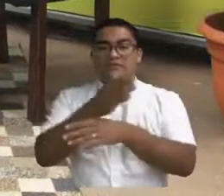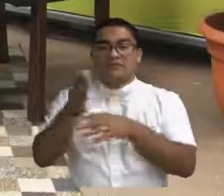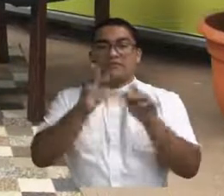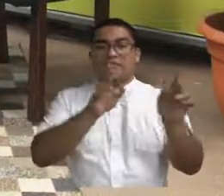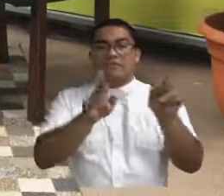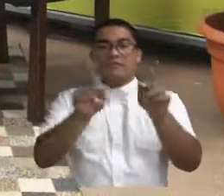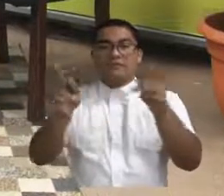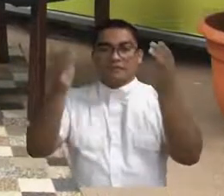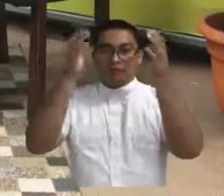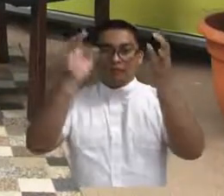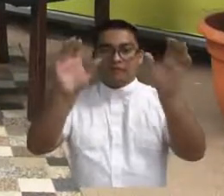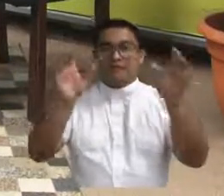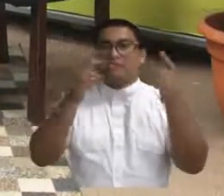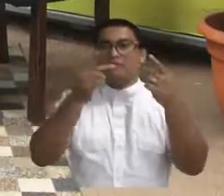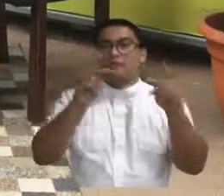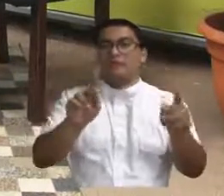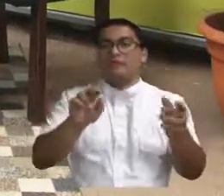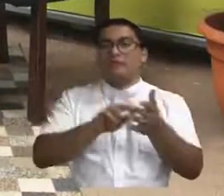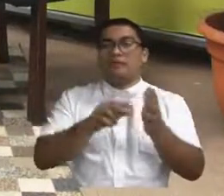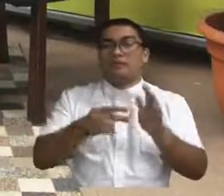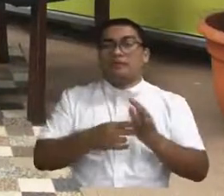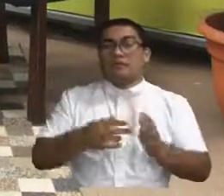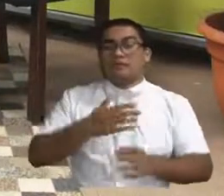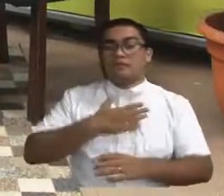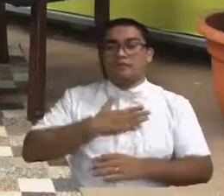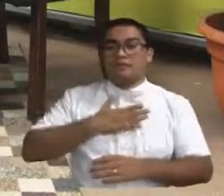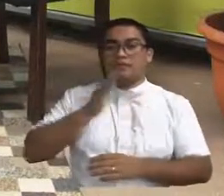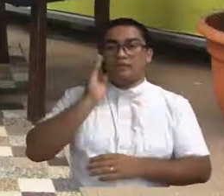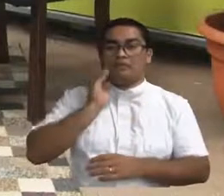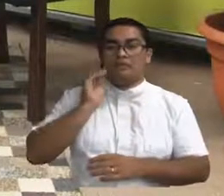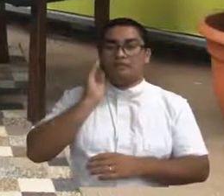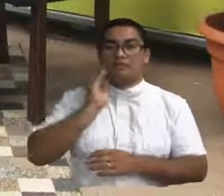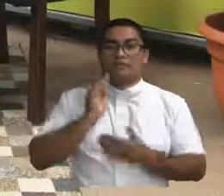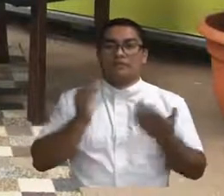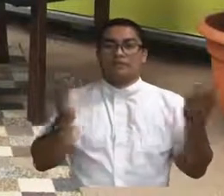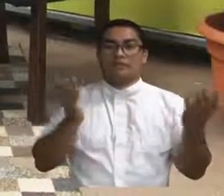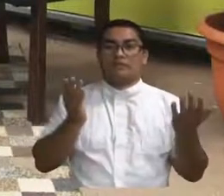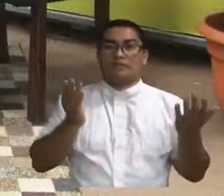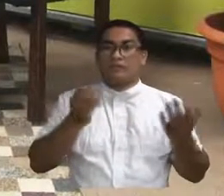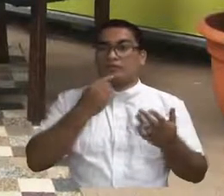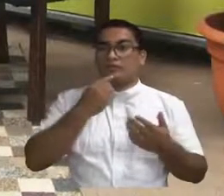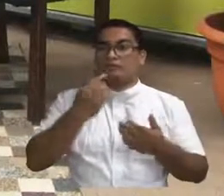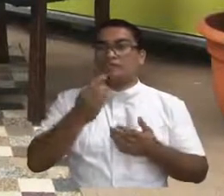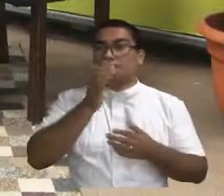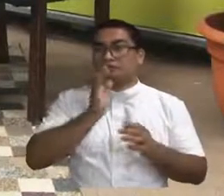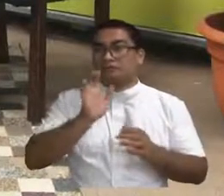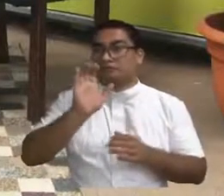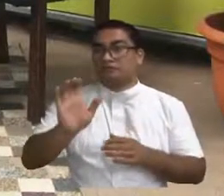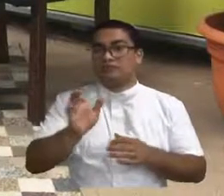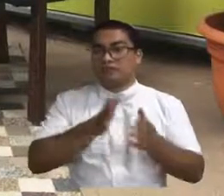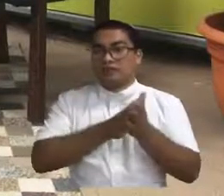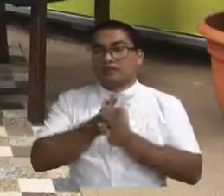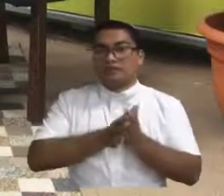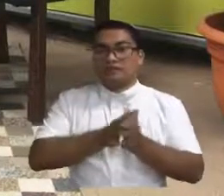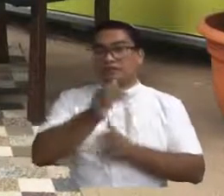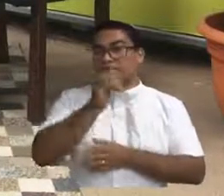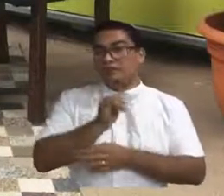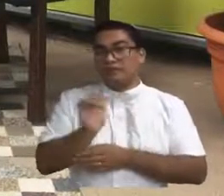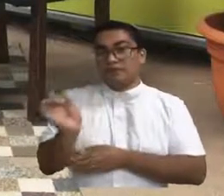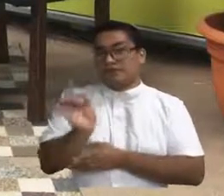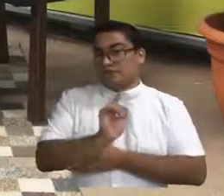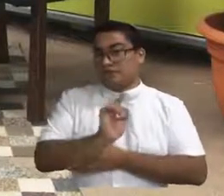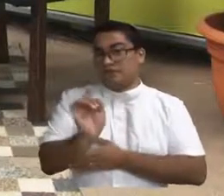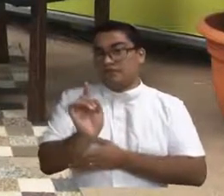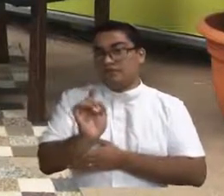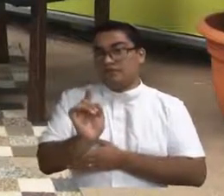población. Pero en mi experiencia, por ejemplo, qué decirte, yo realmente en los niños no recomiendo refresco. Ni cuando siquiera, esté enfermo,